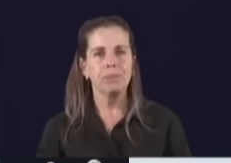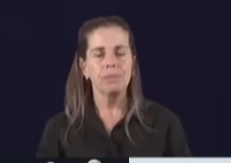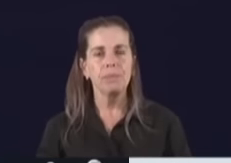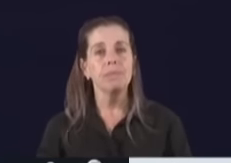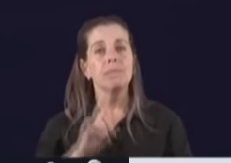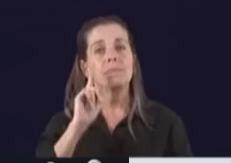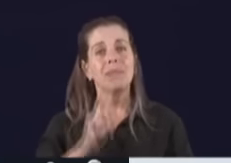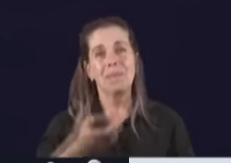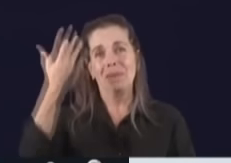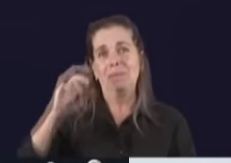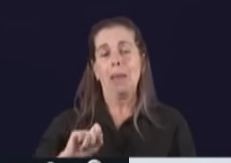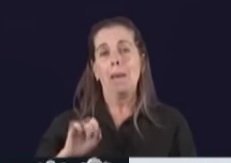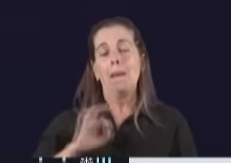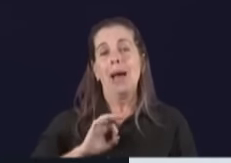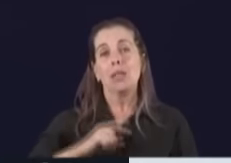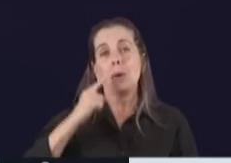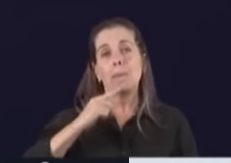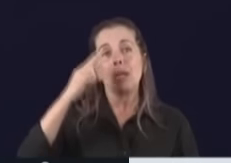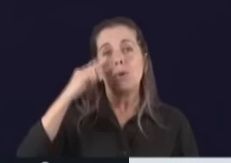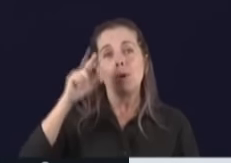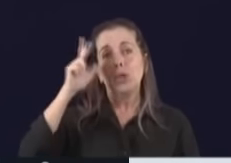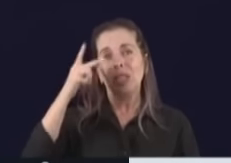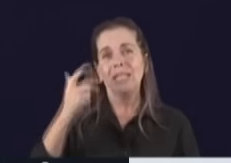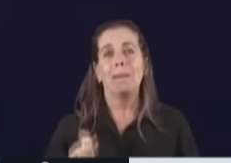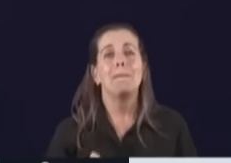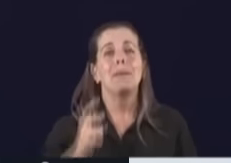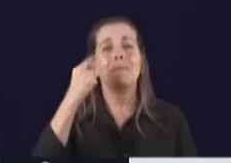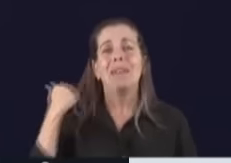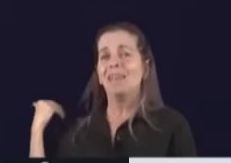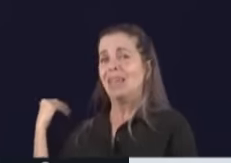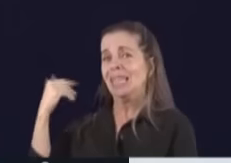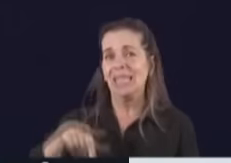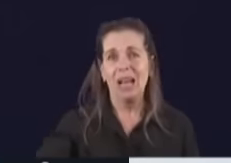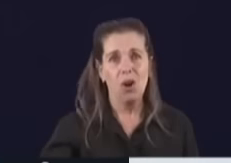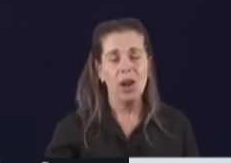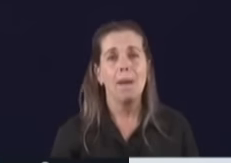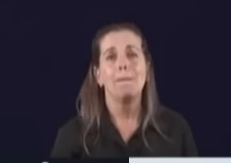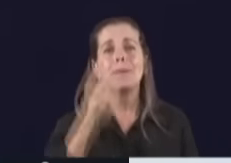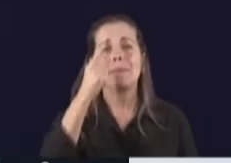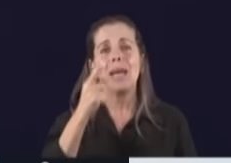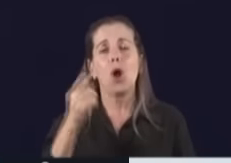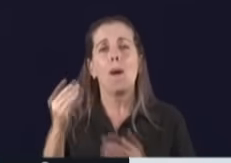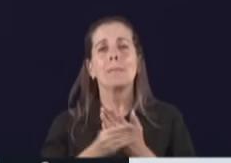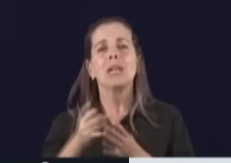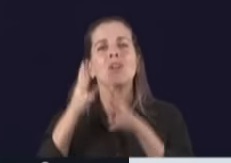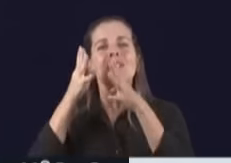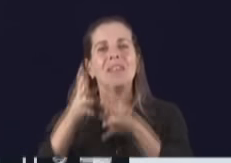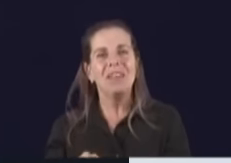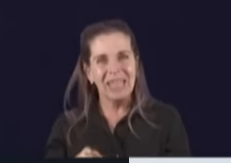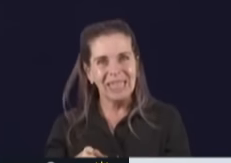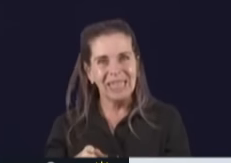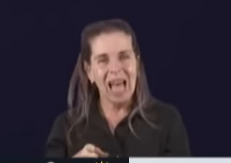vez desde 1983, el nuevo ministro de Defensa, el teniente general Presti, tiene una